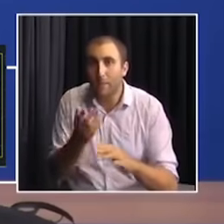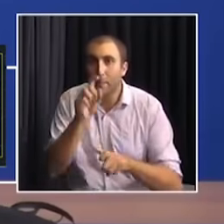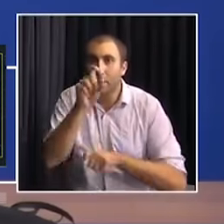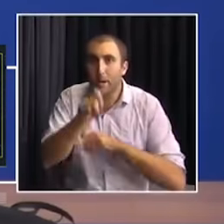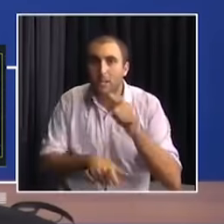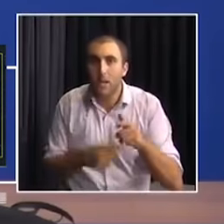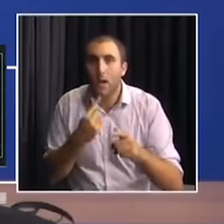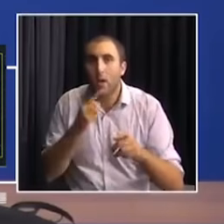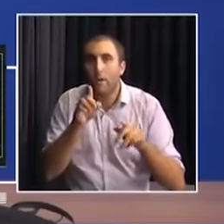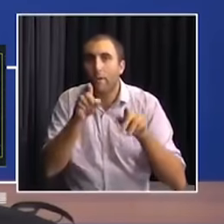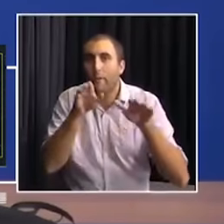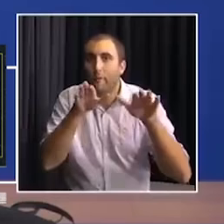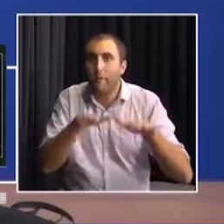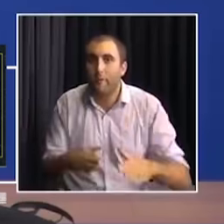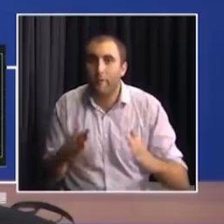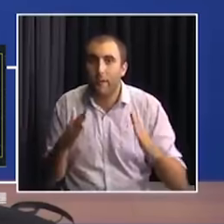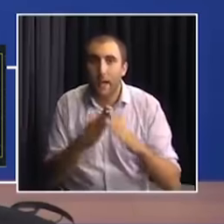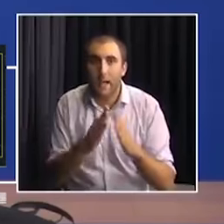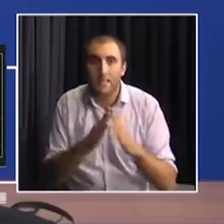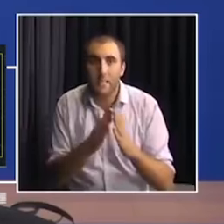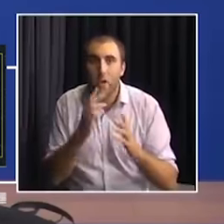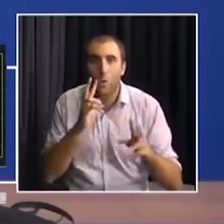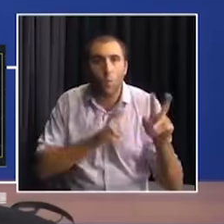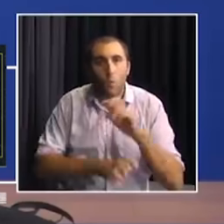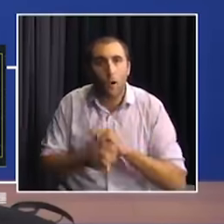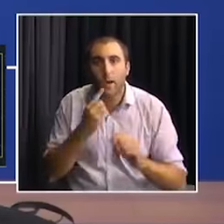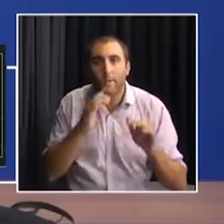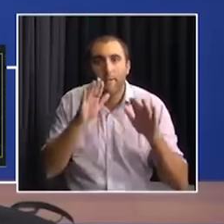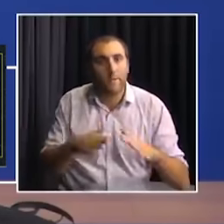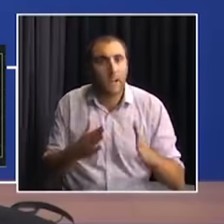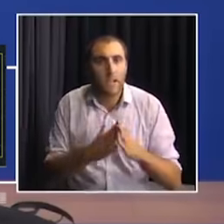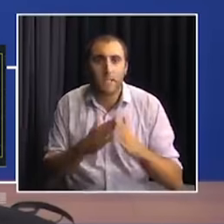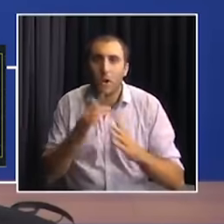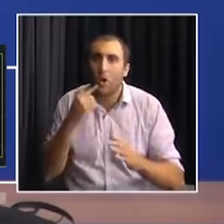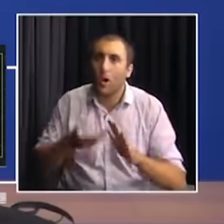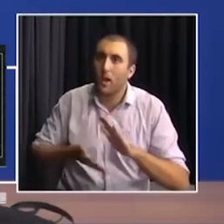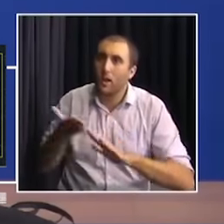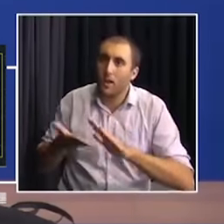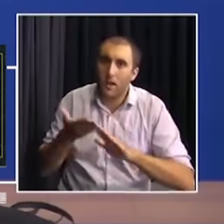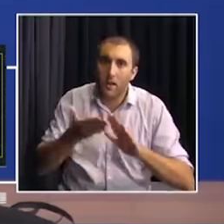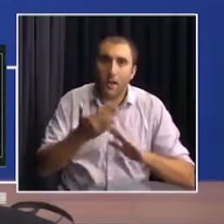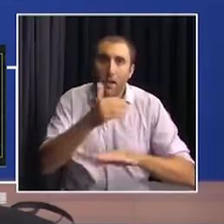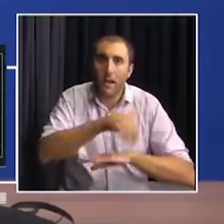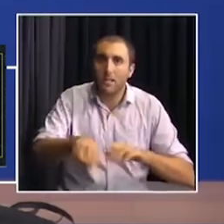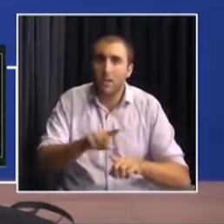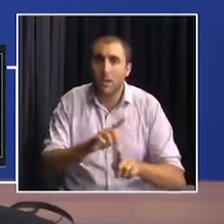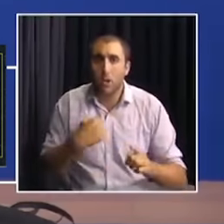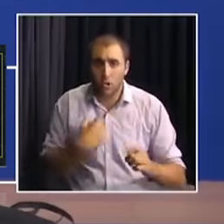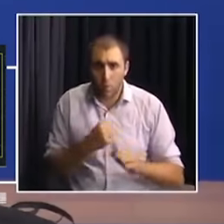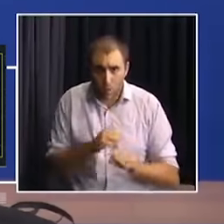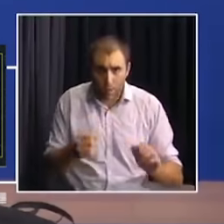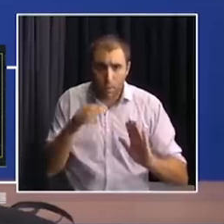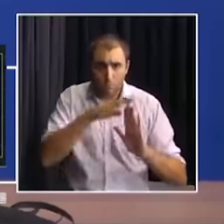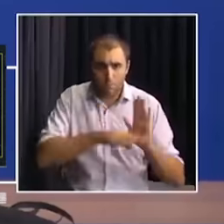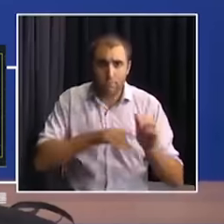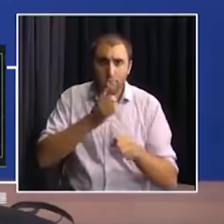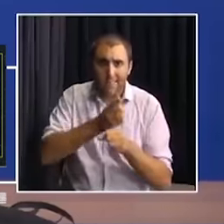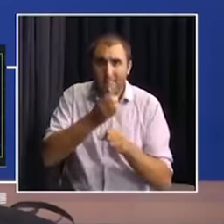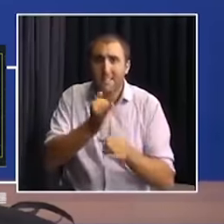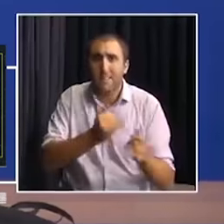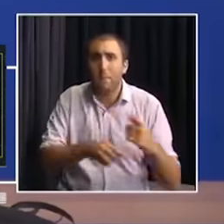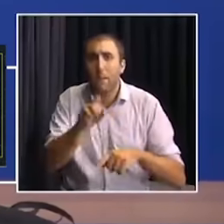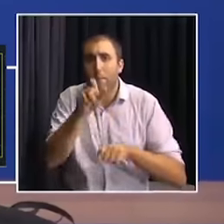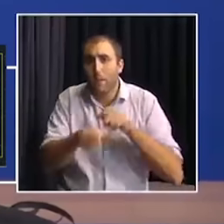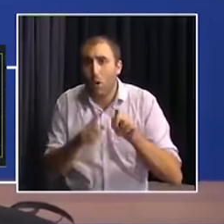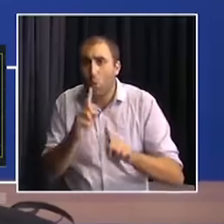no se mueva, que la gente se mueva lo menos posible. Por más medidas que tomemos, si la gente insiste en la movilidad,